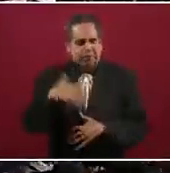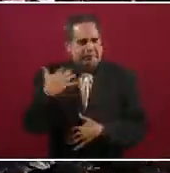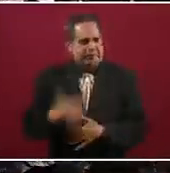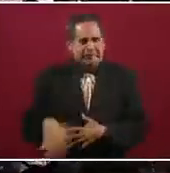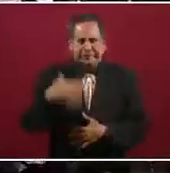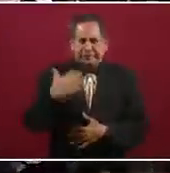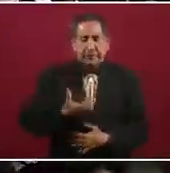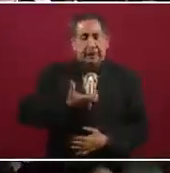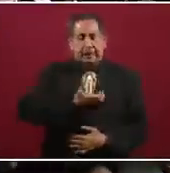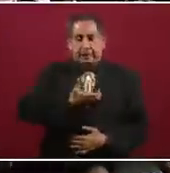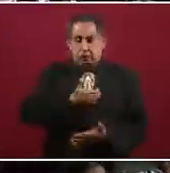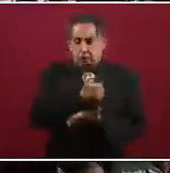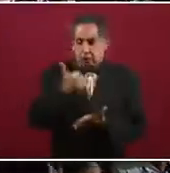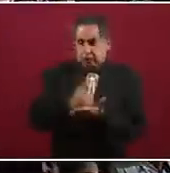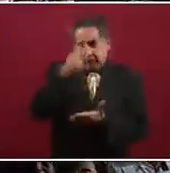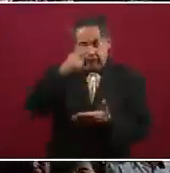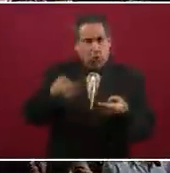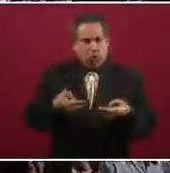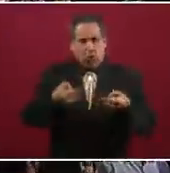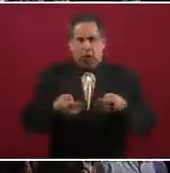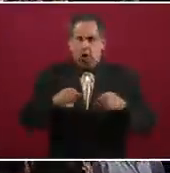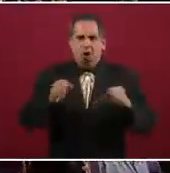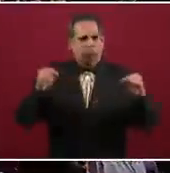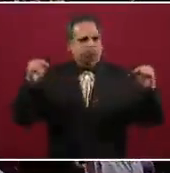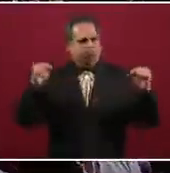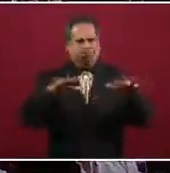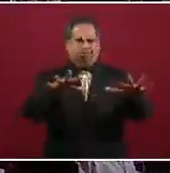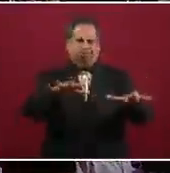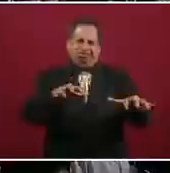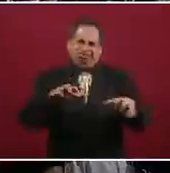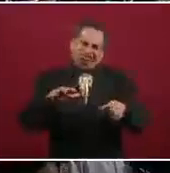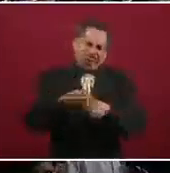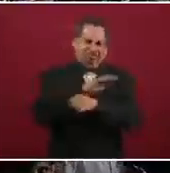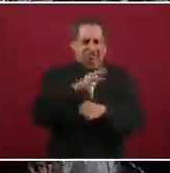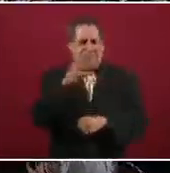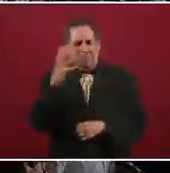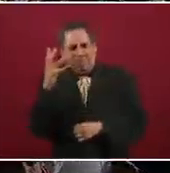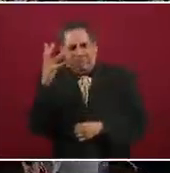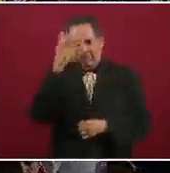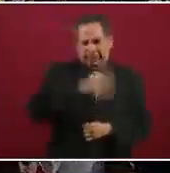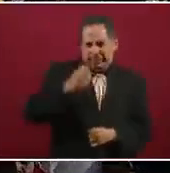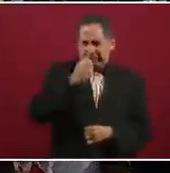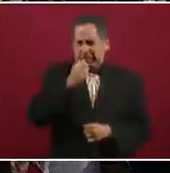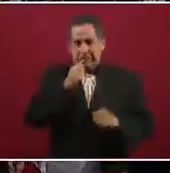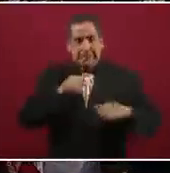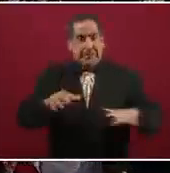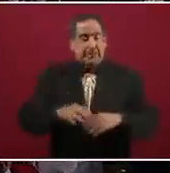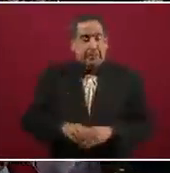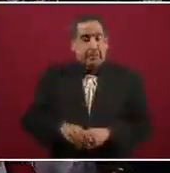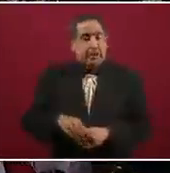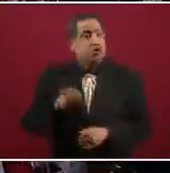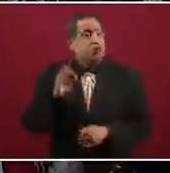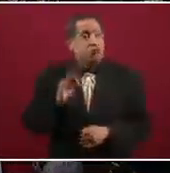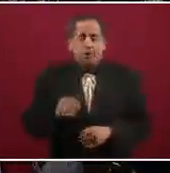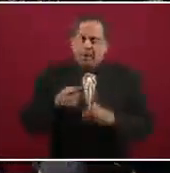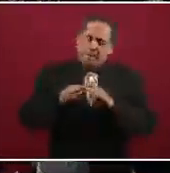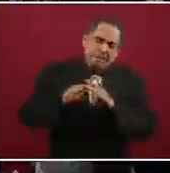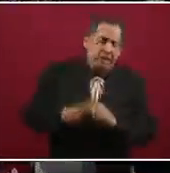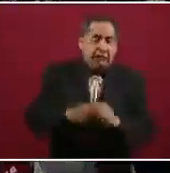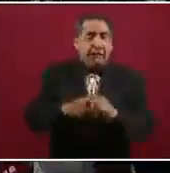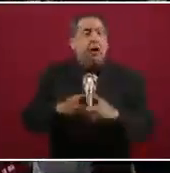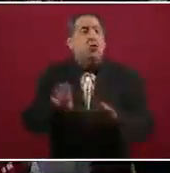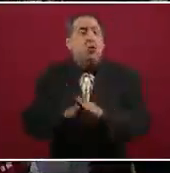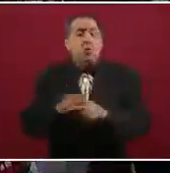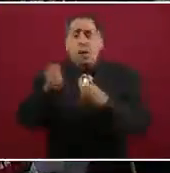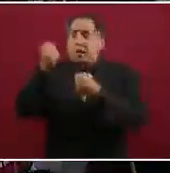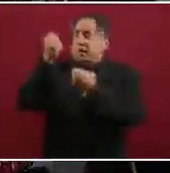del Zócalo de la Ciudad de México que luce de verdad espectacular. Nacimos como nación independiente con el llamado del cura Hidalgo